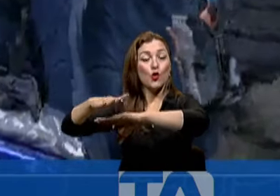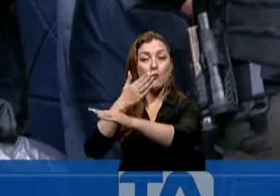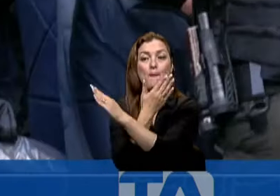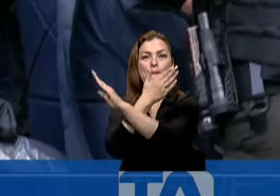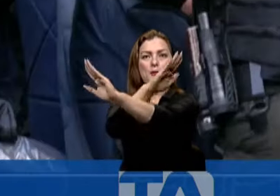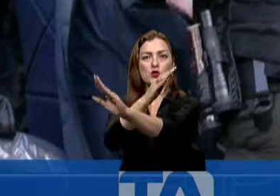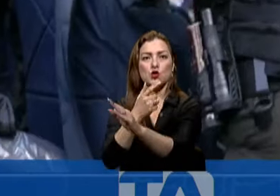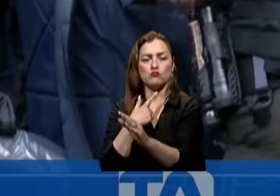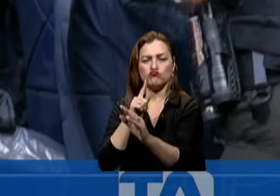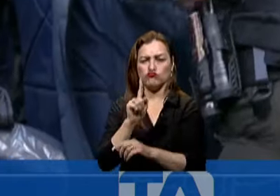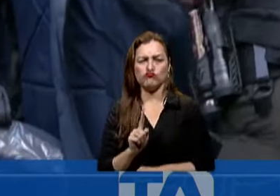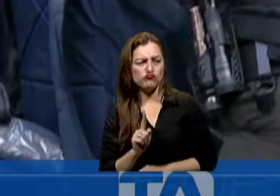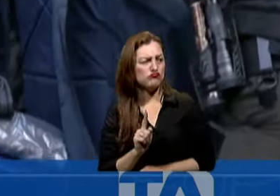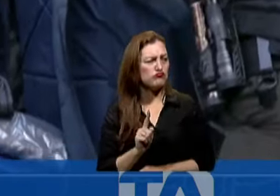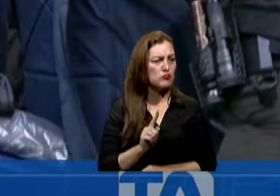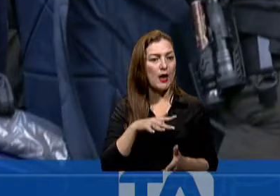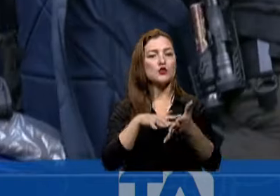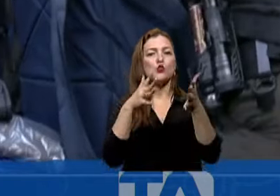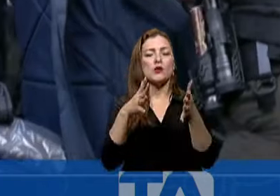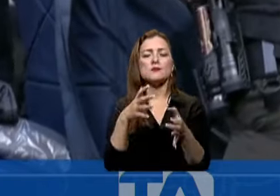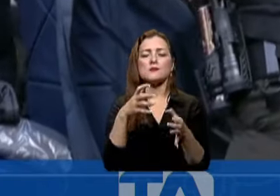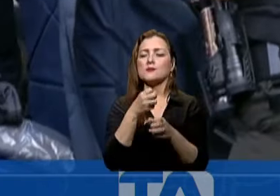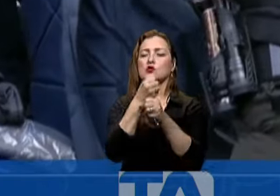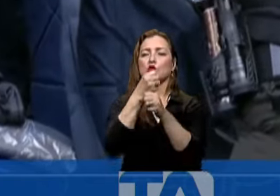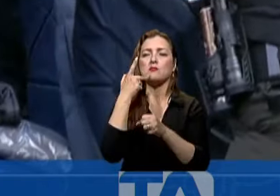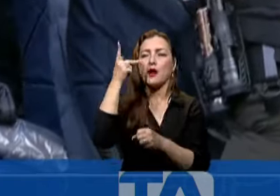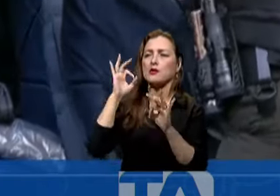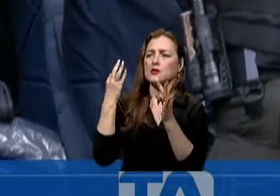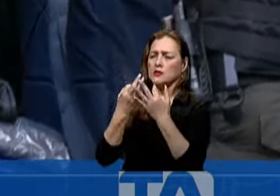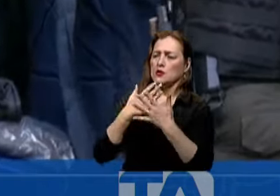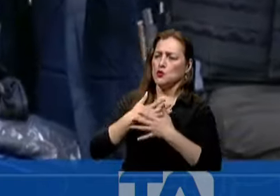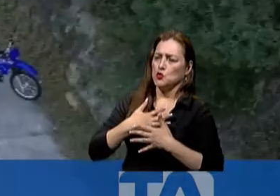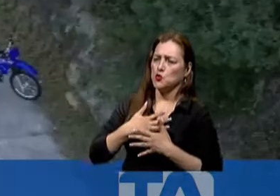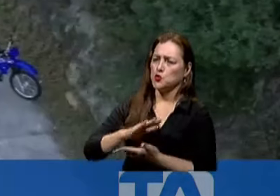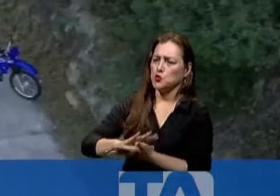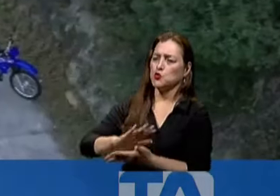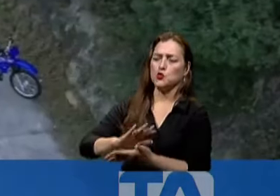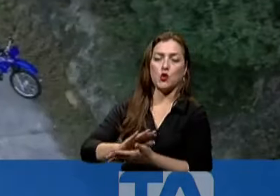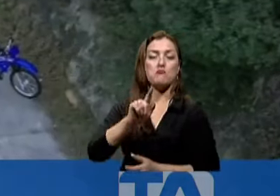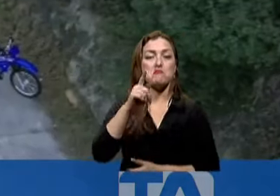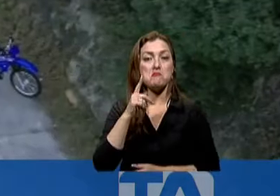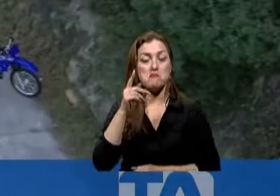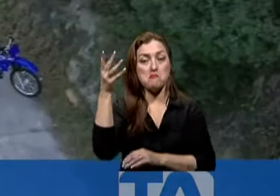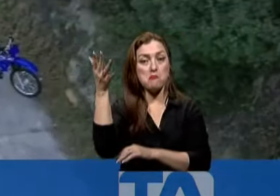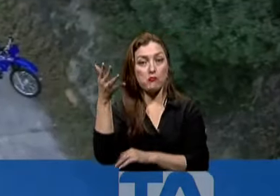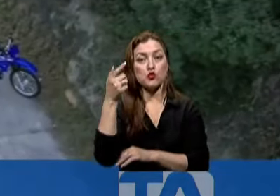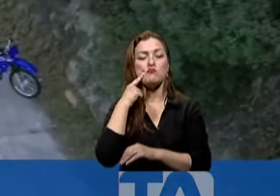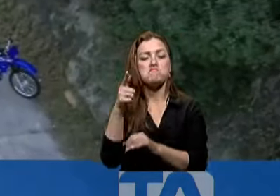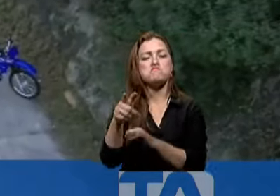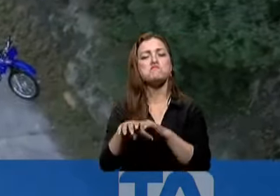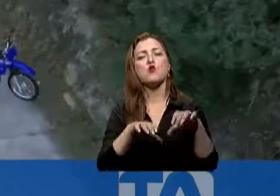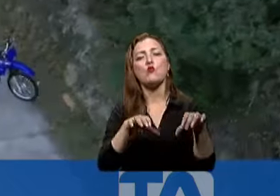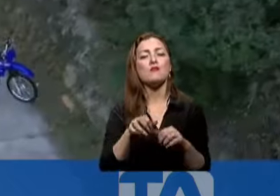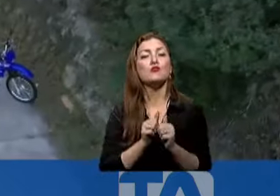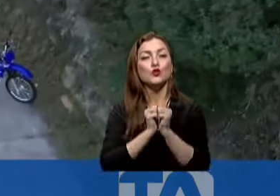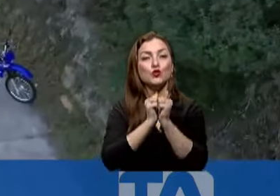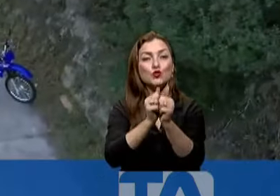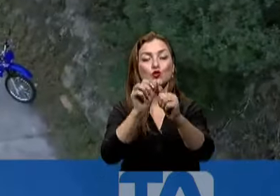del delito y darles la seguridad a los estudiantes, a los padres de familia, a los profesores, y realizamos coordinaciones conjuntas con